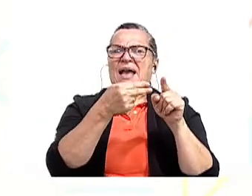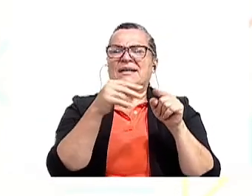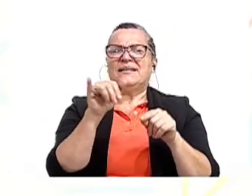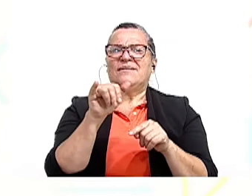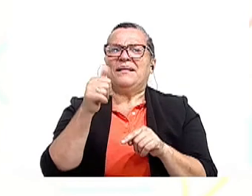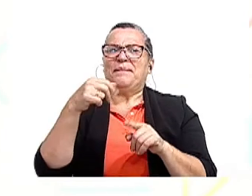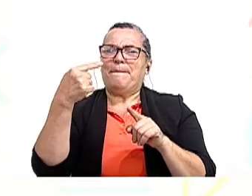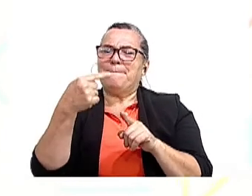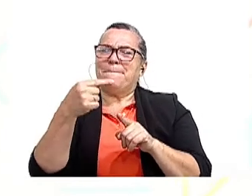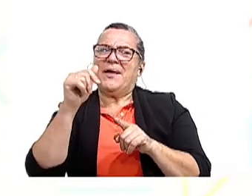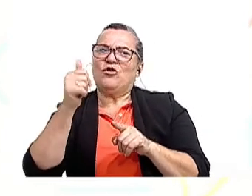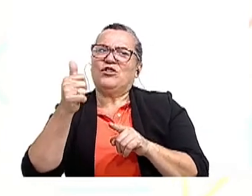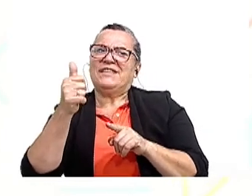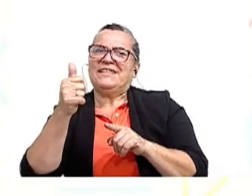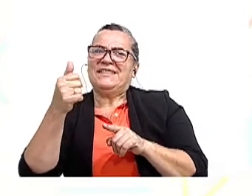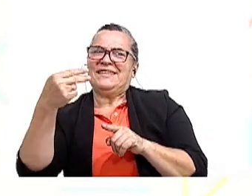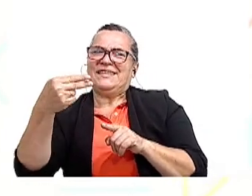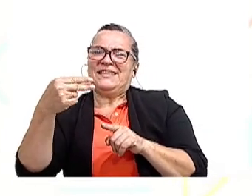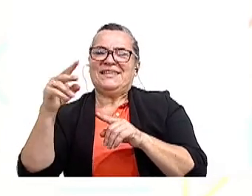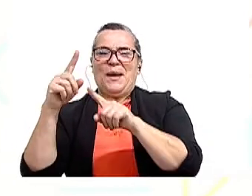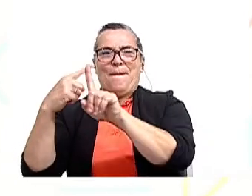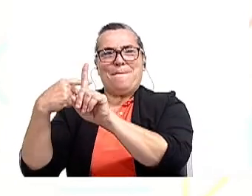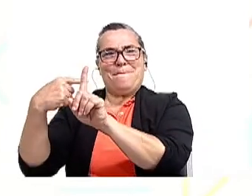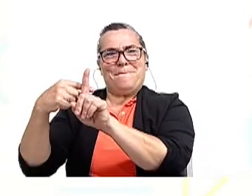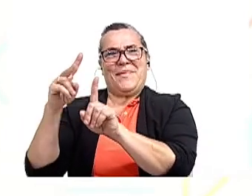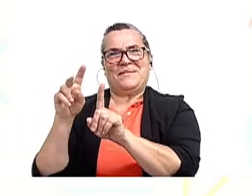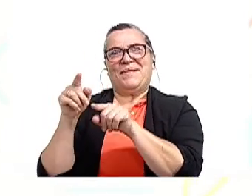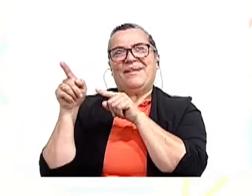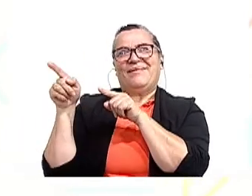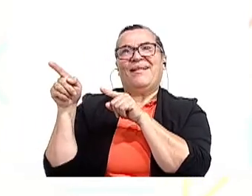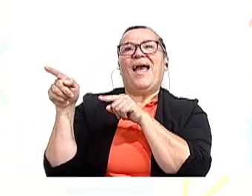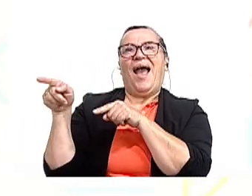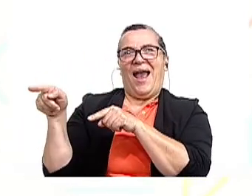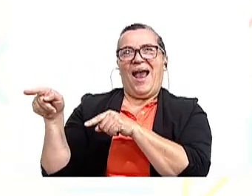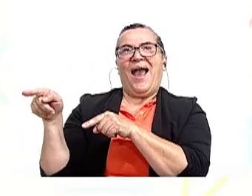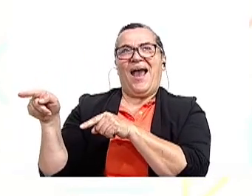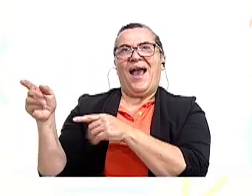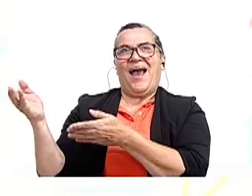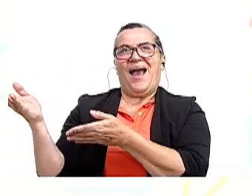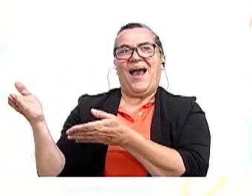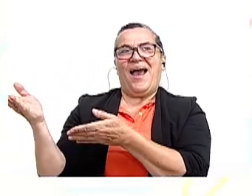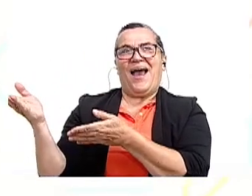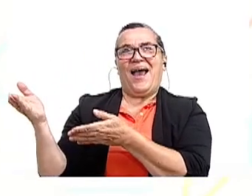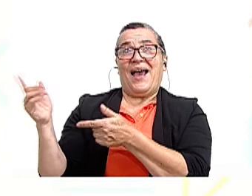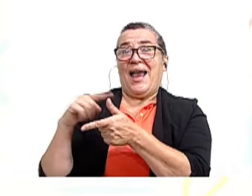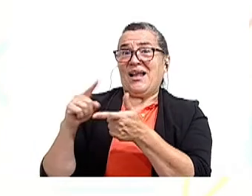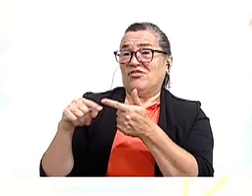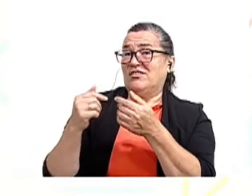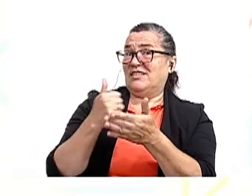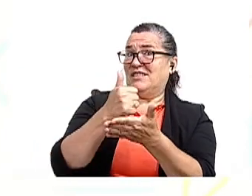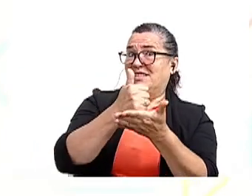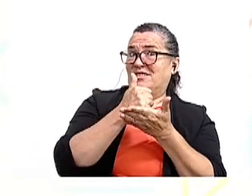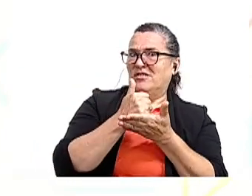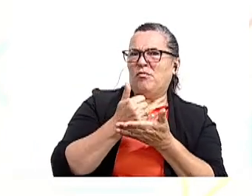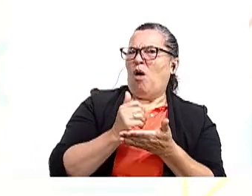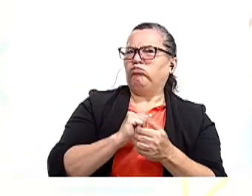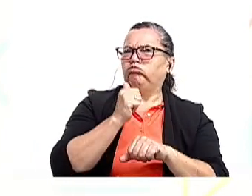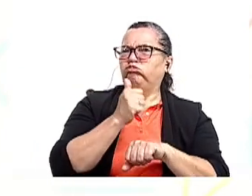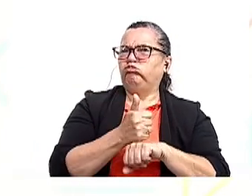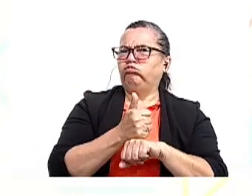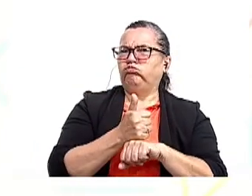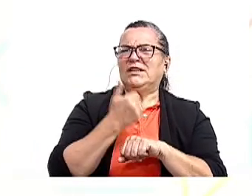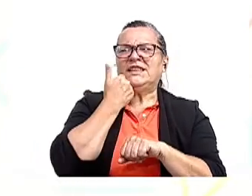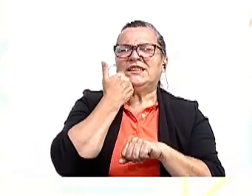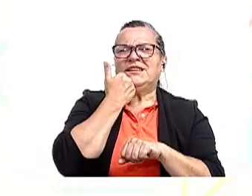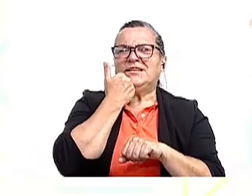menos 10h más 20. Y ya tenemos esta relación. Ayúdeme a determinar cuál es la temperatura